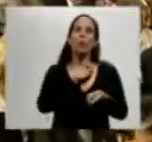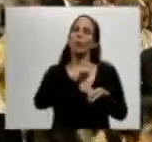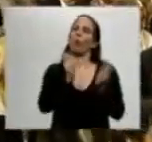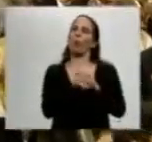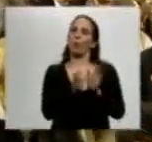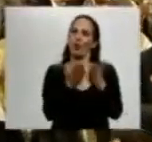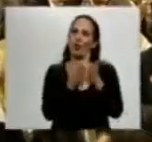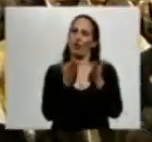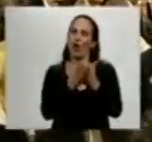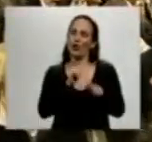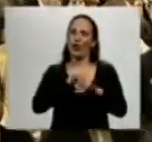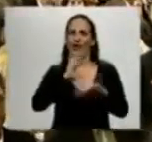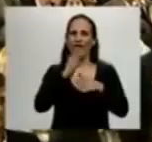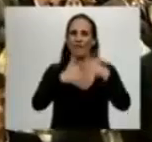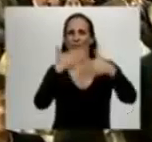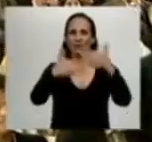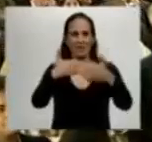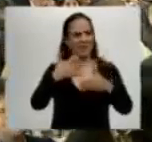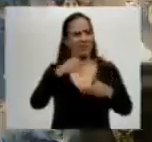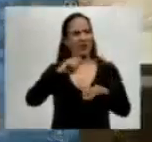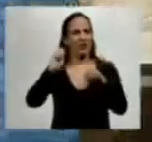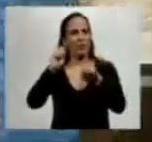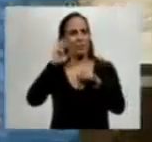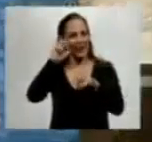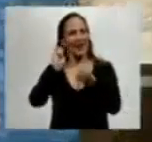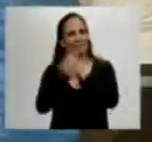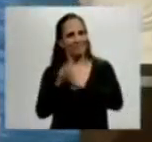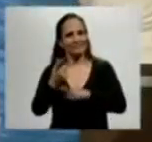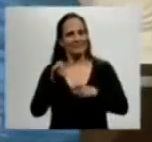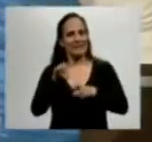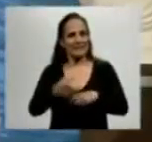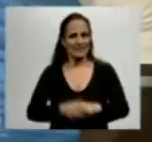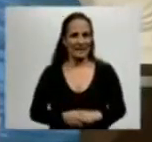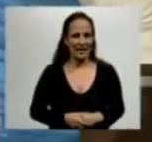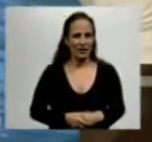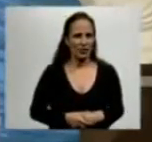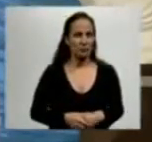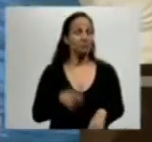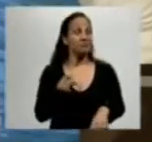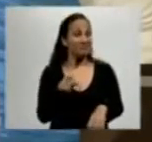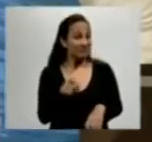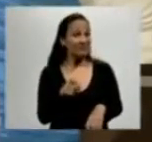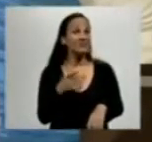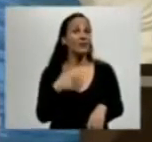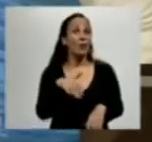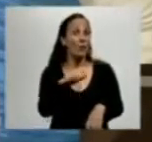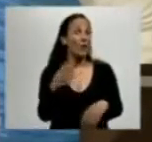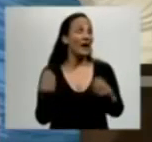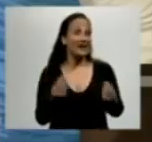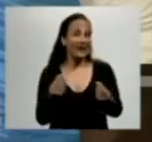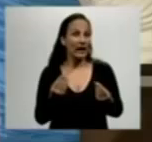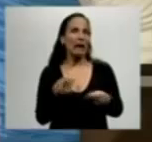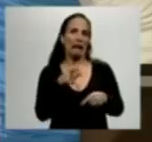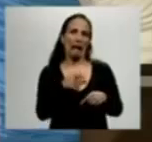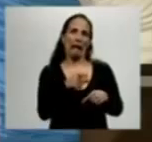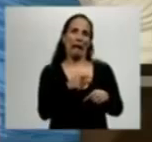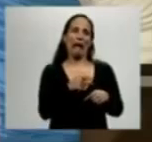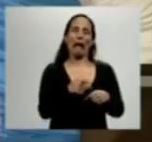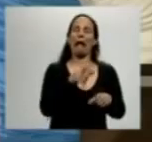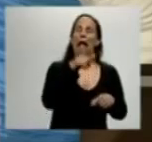una reforma a este Código de Procedimientos Penal, que precisamente va a dar a la demanda de justicia por parte